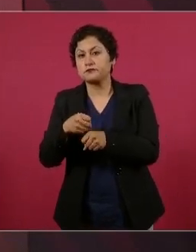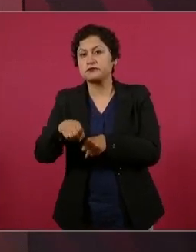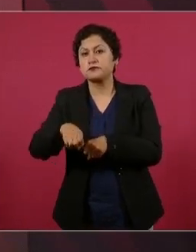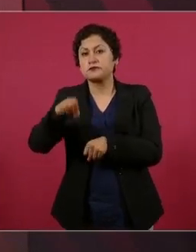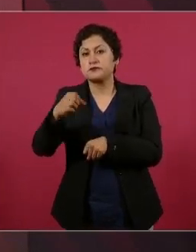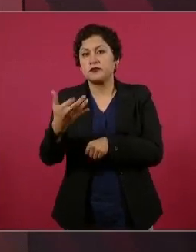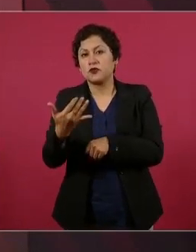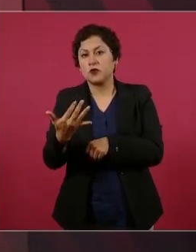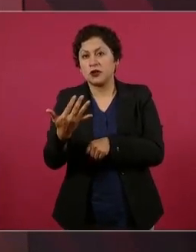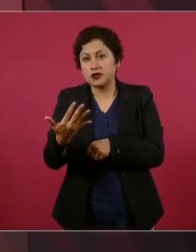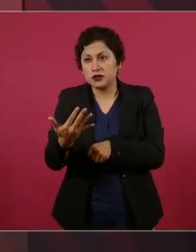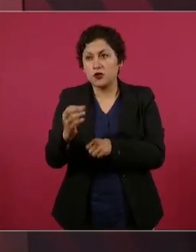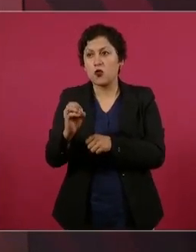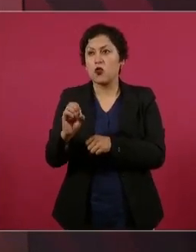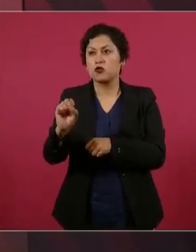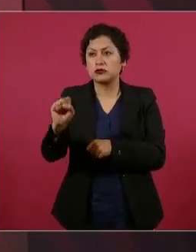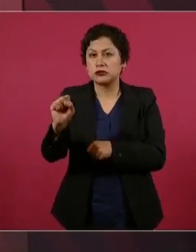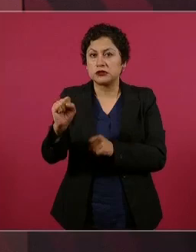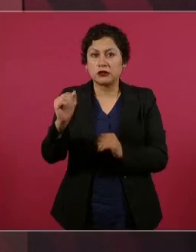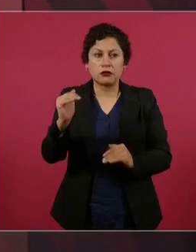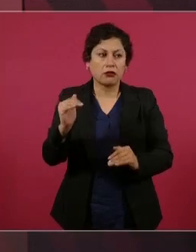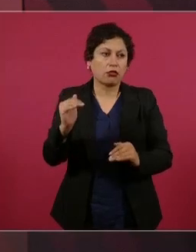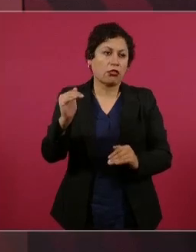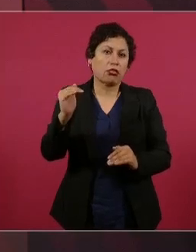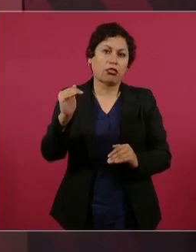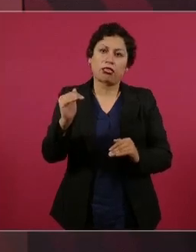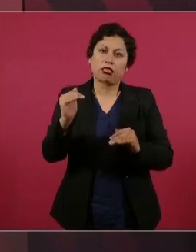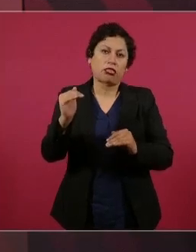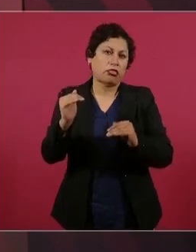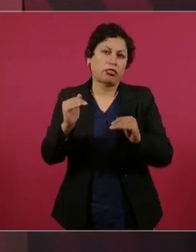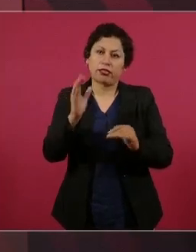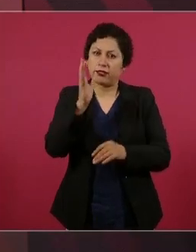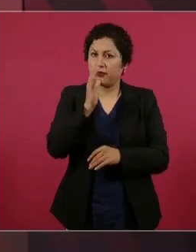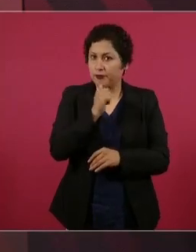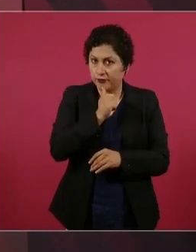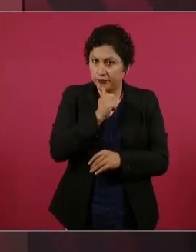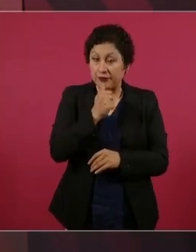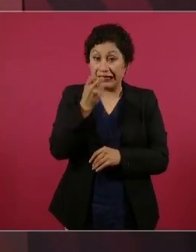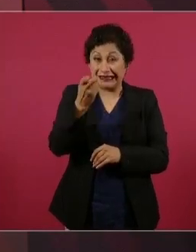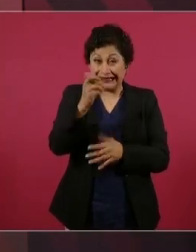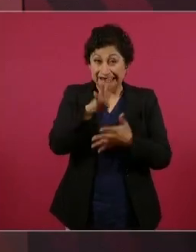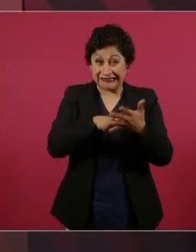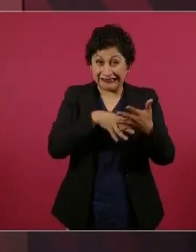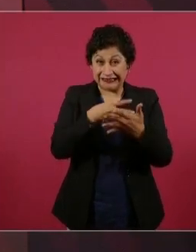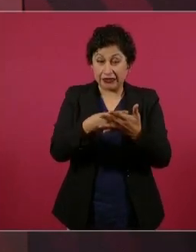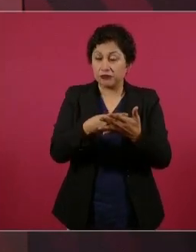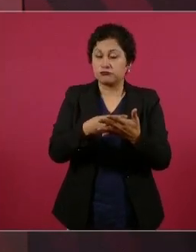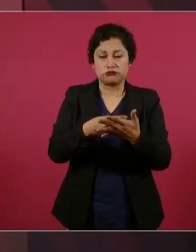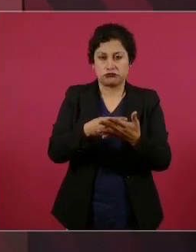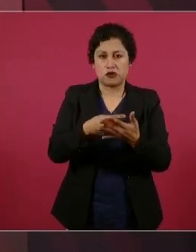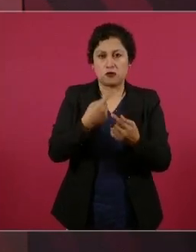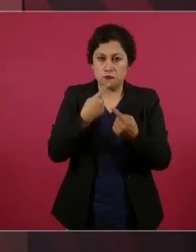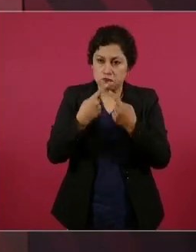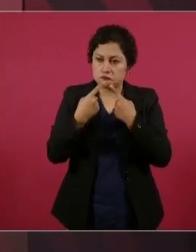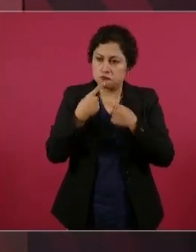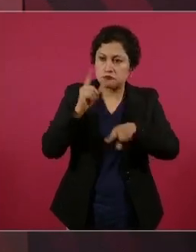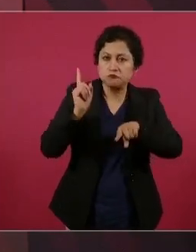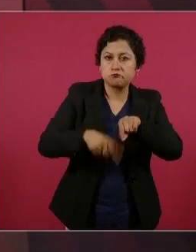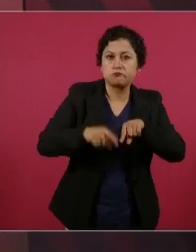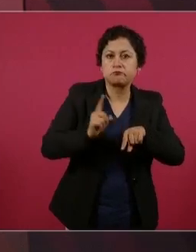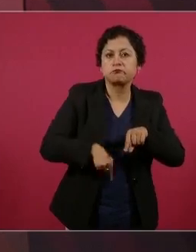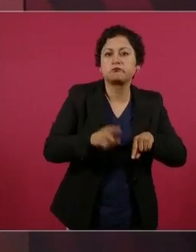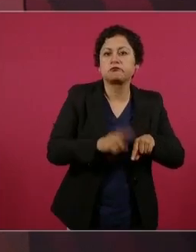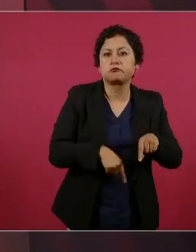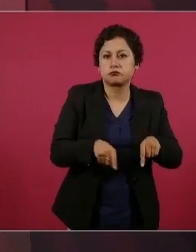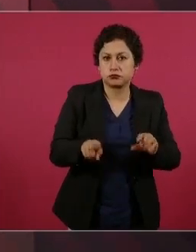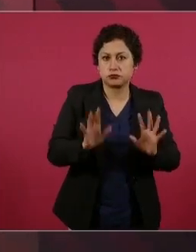o 60, no los podían jubilar. Ya esa tabla la estamos quitando. Ya va a